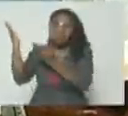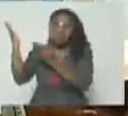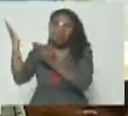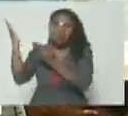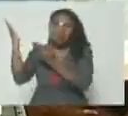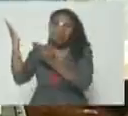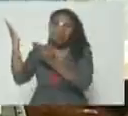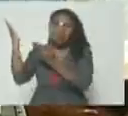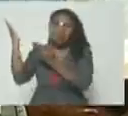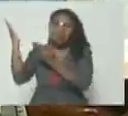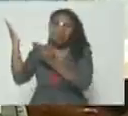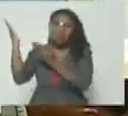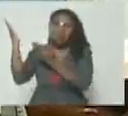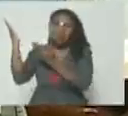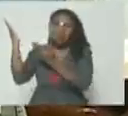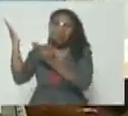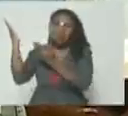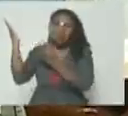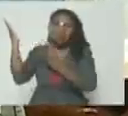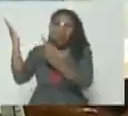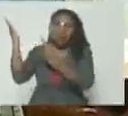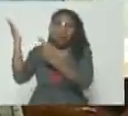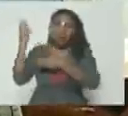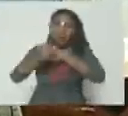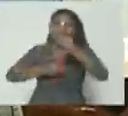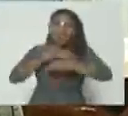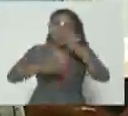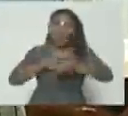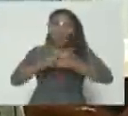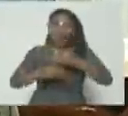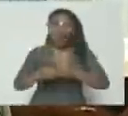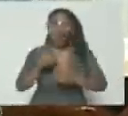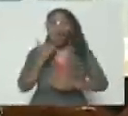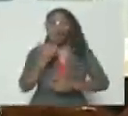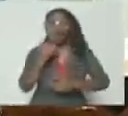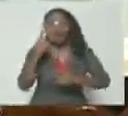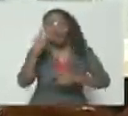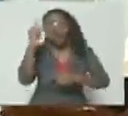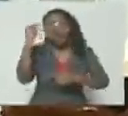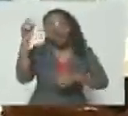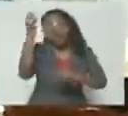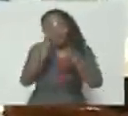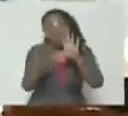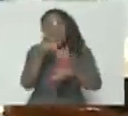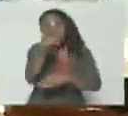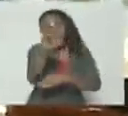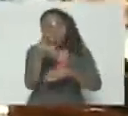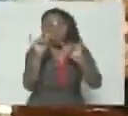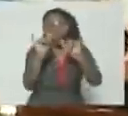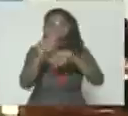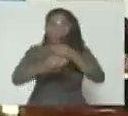Pronto lo invitaremos para que lo hagas algún día. ¿Sí?